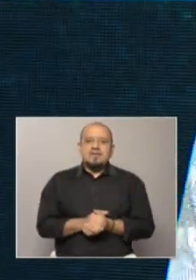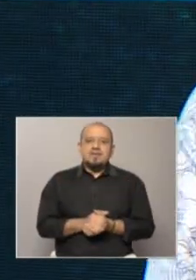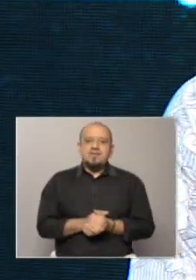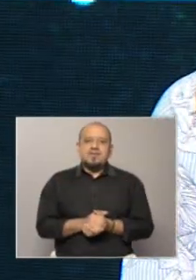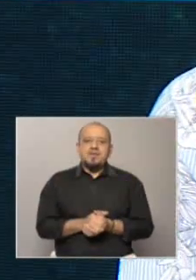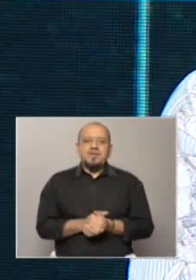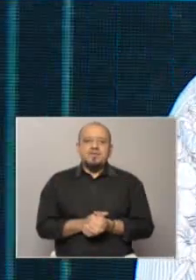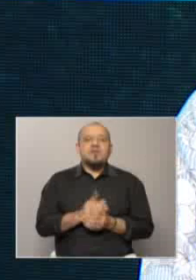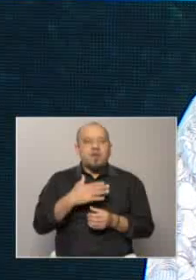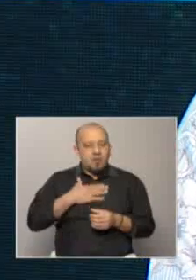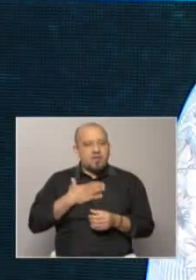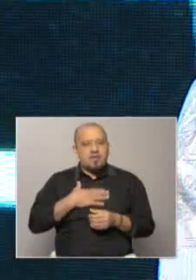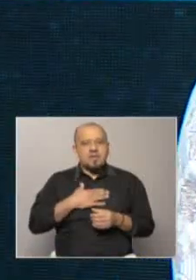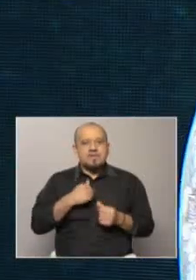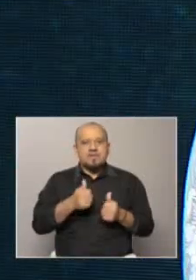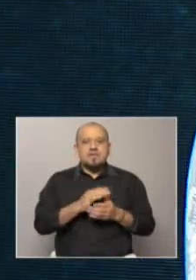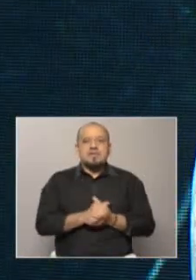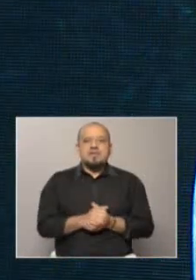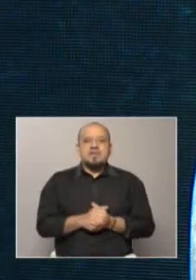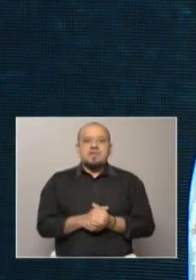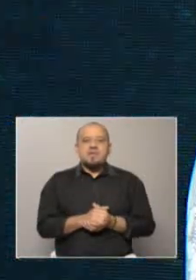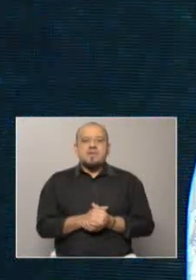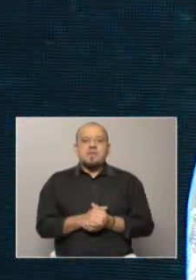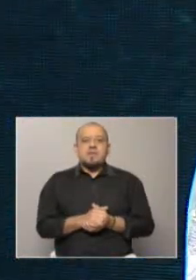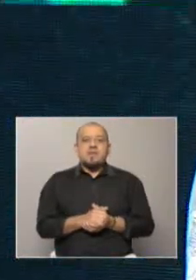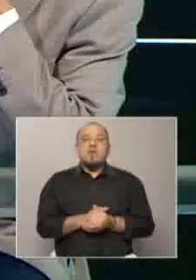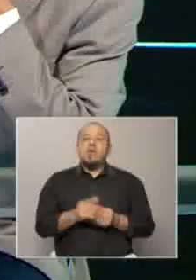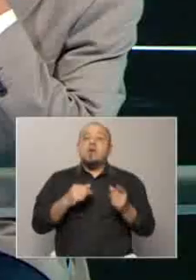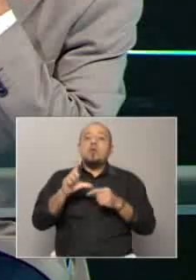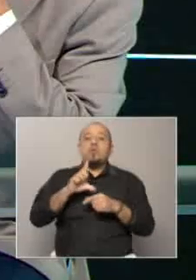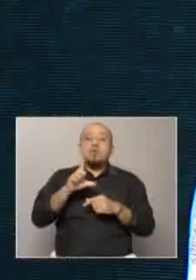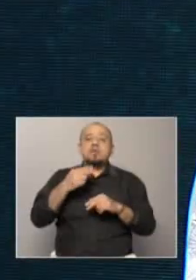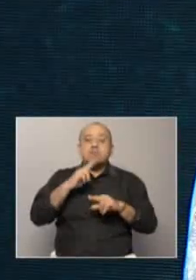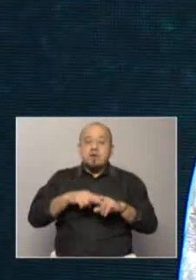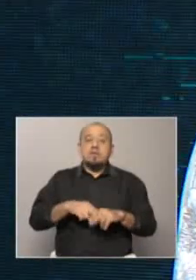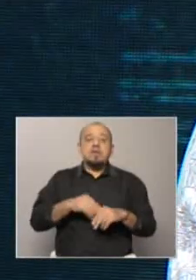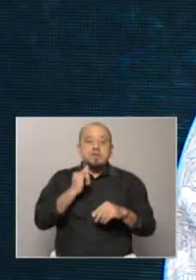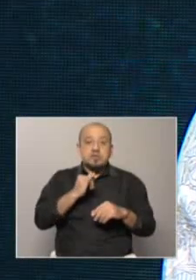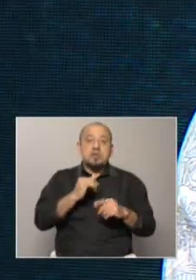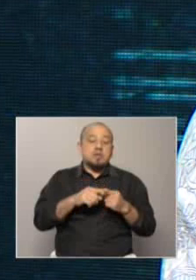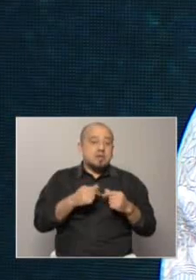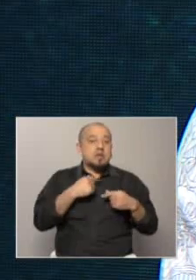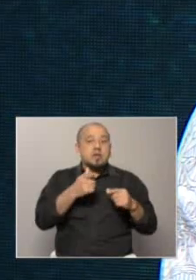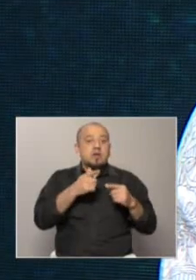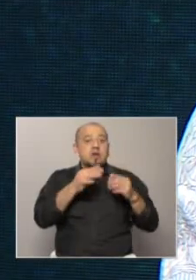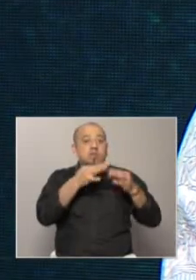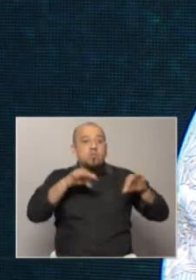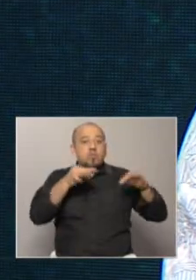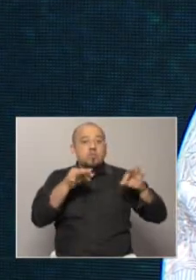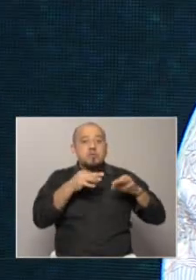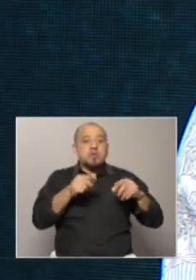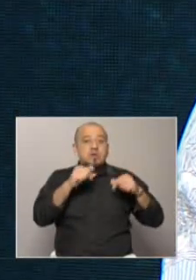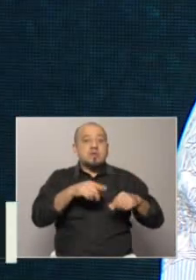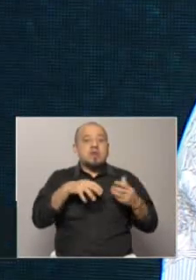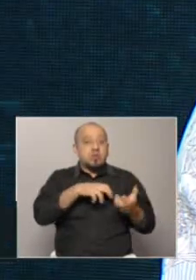¿Todo bien? Sí, muy bien. Muy entusiasmado con lo que se viene ahora el lunes y martes. Y totalmente, sí. Un poco de música en este